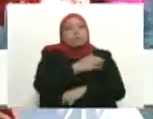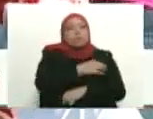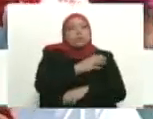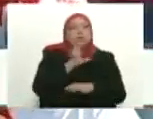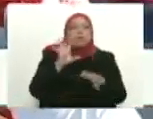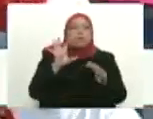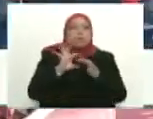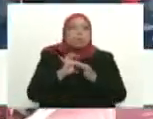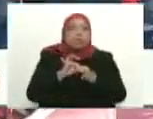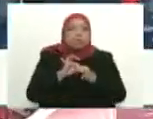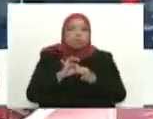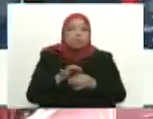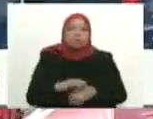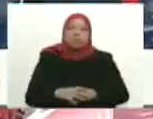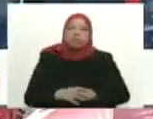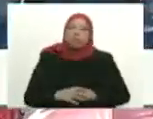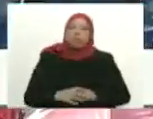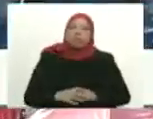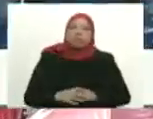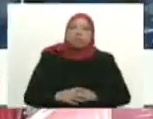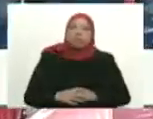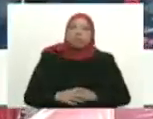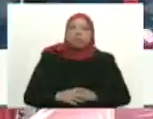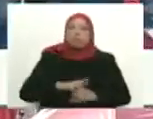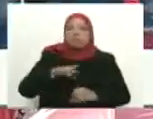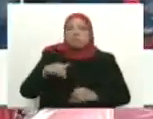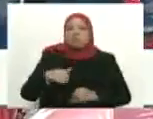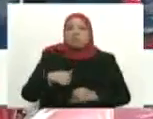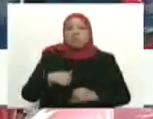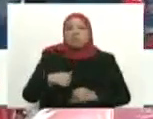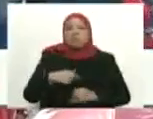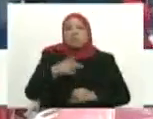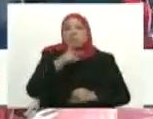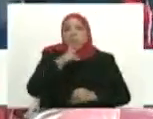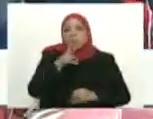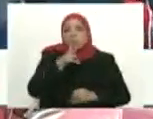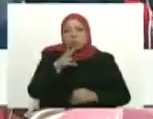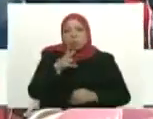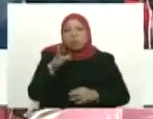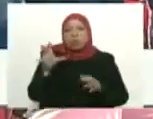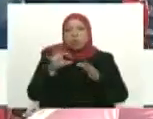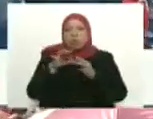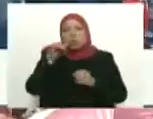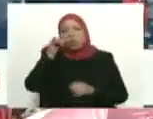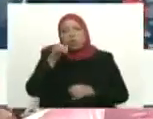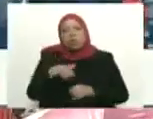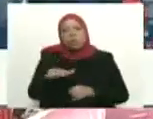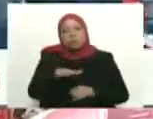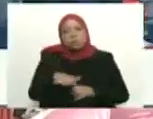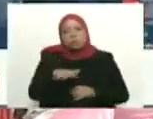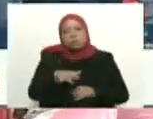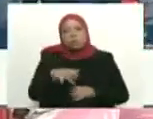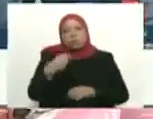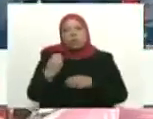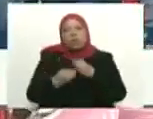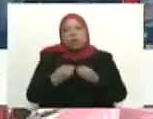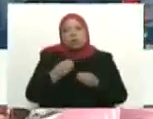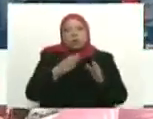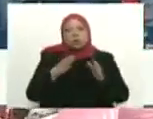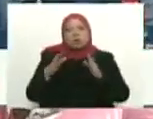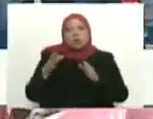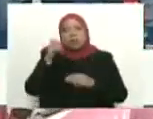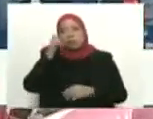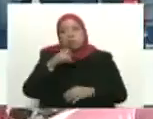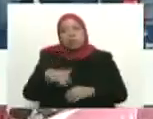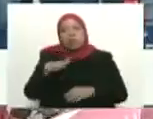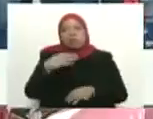unidos, ellos se recogen porque le tienen terror a la unidad del pueblo y a la organización del pueblo.